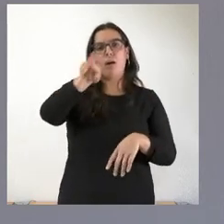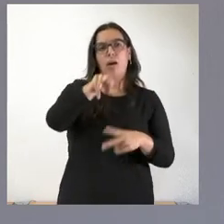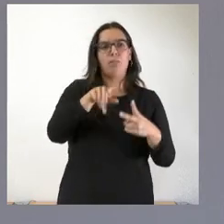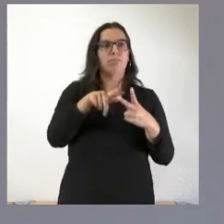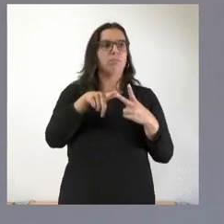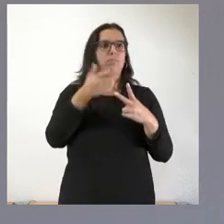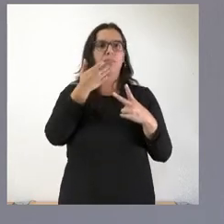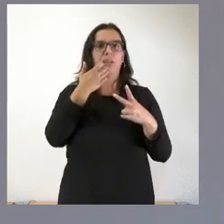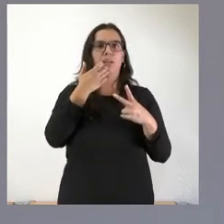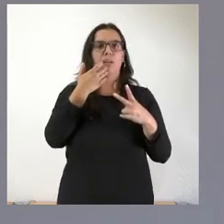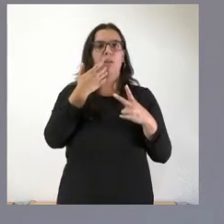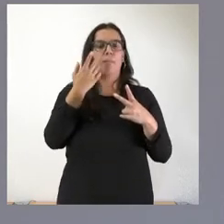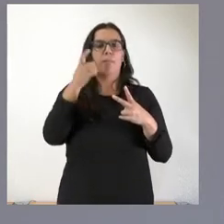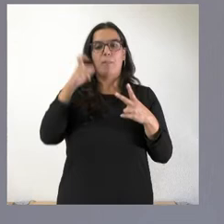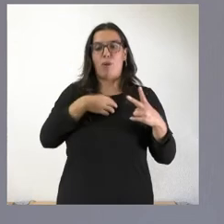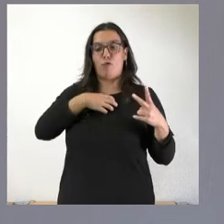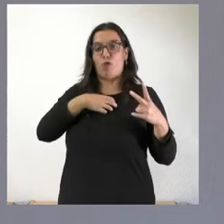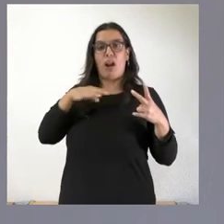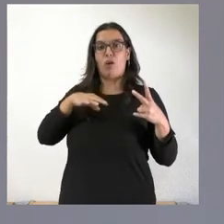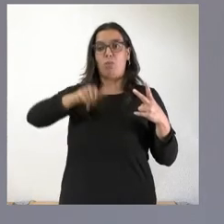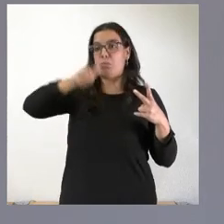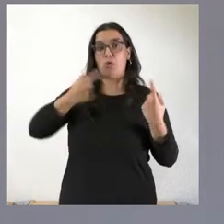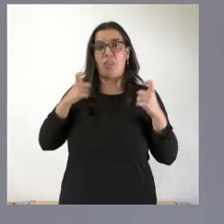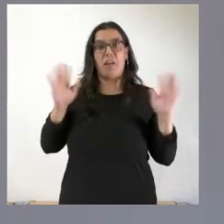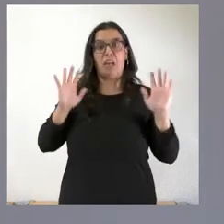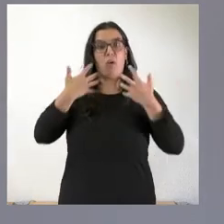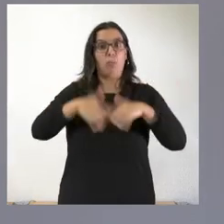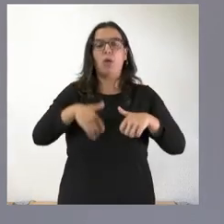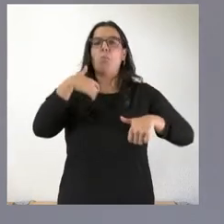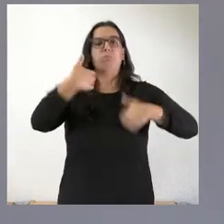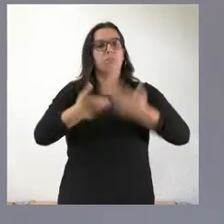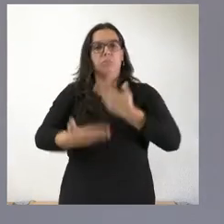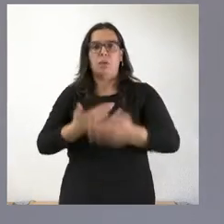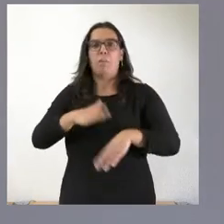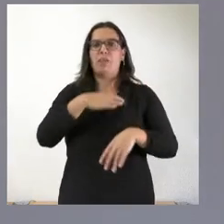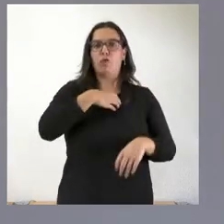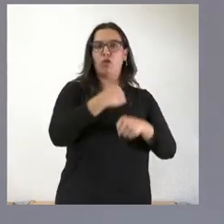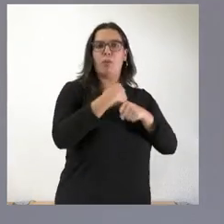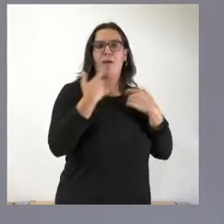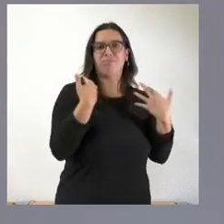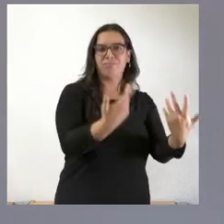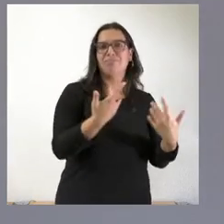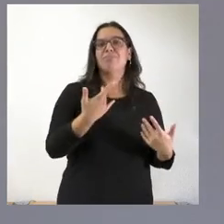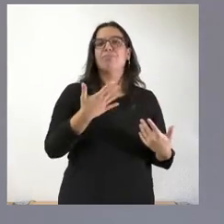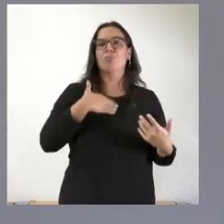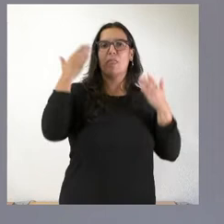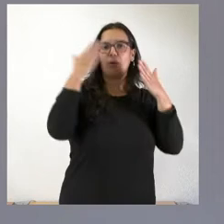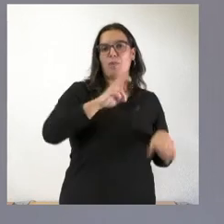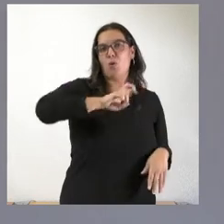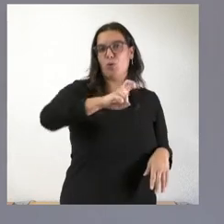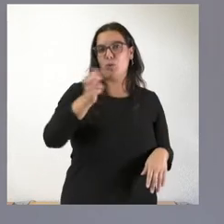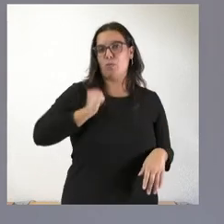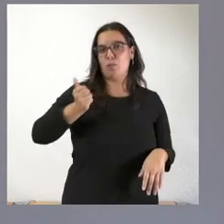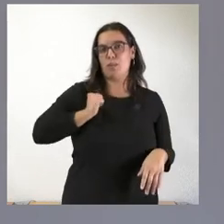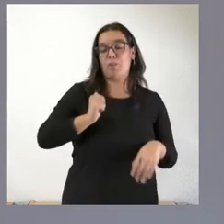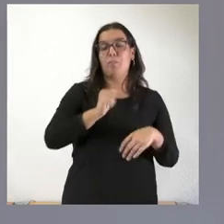requieran decisión por parte de funcionario público, de tal forma que ahorraremos tiempo y trabajo a los empleados públicos que podemos dedicar a otras finalidades en la medida en que